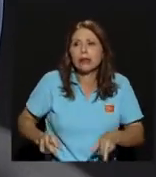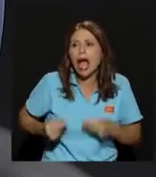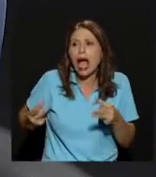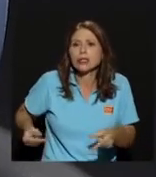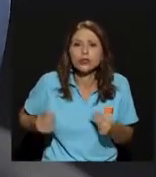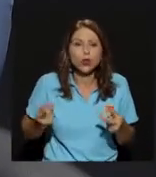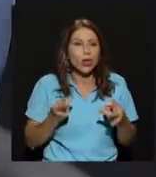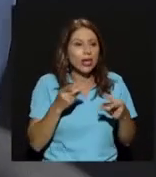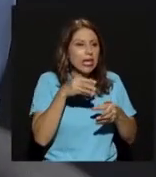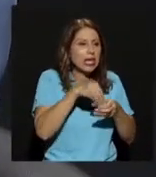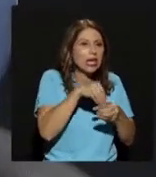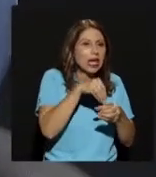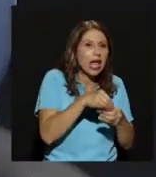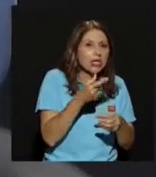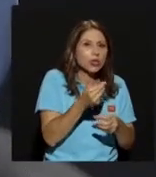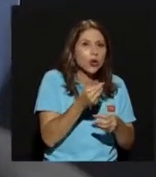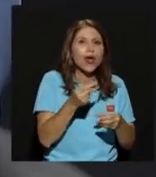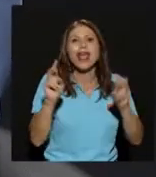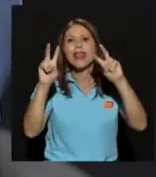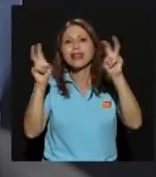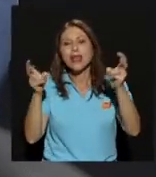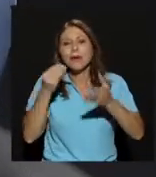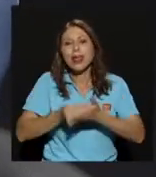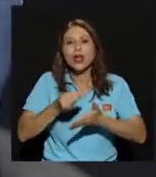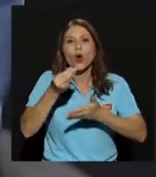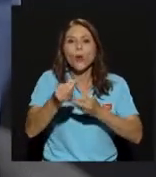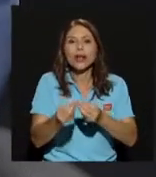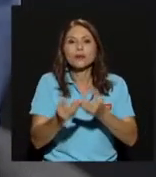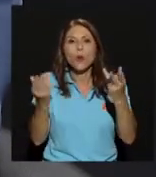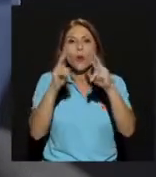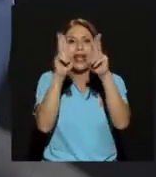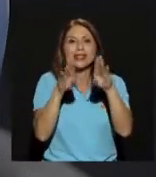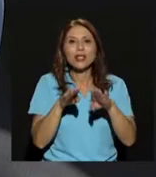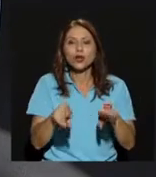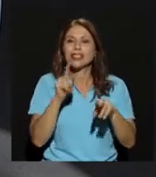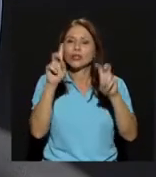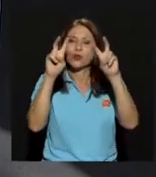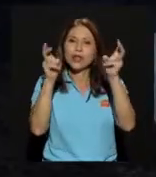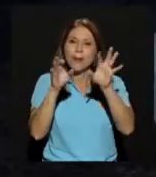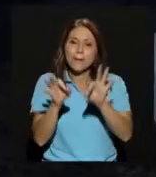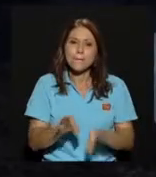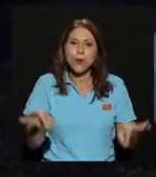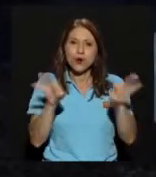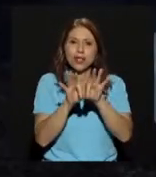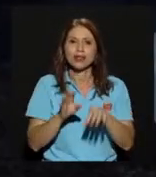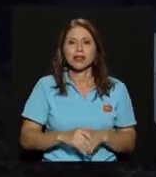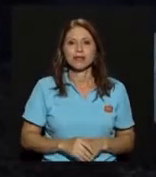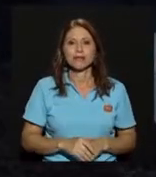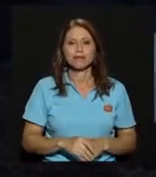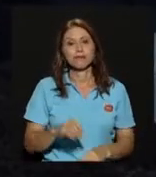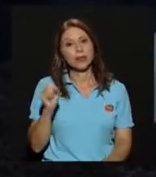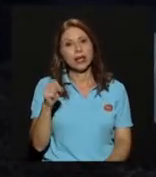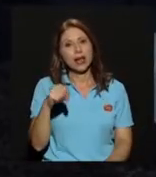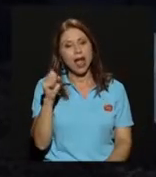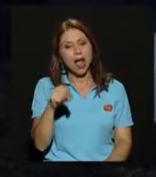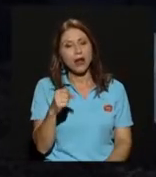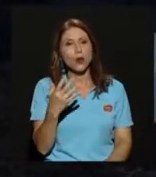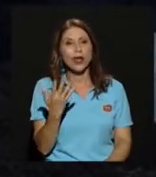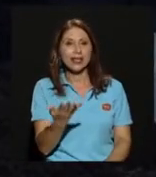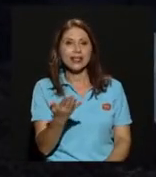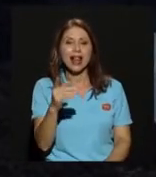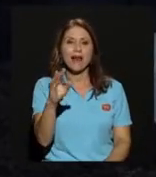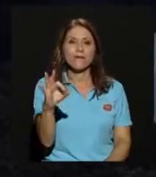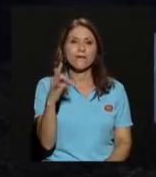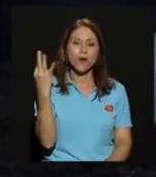ingreso el tema de compras públicas electrónicas es uno de los temas importantes en la